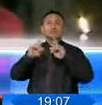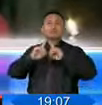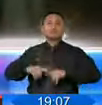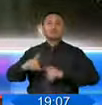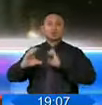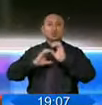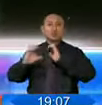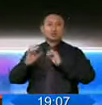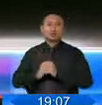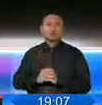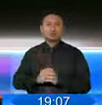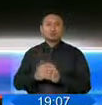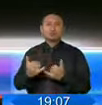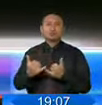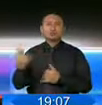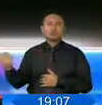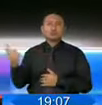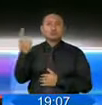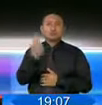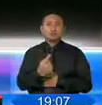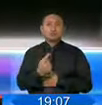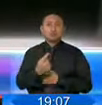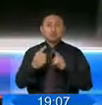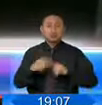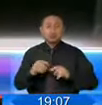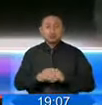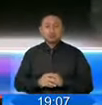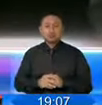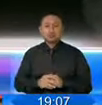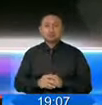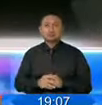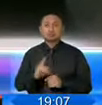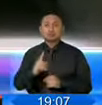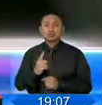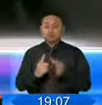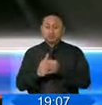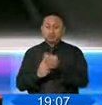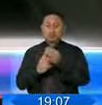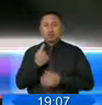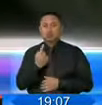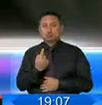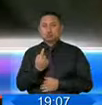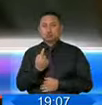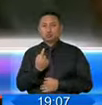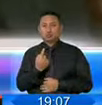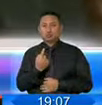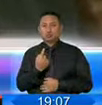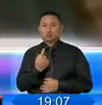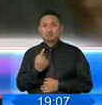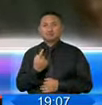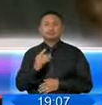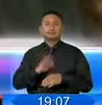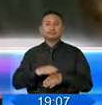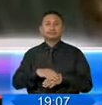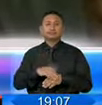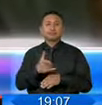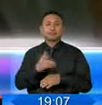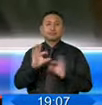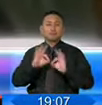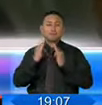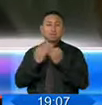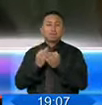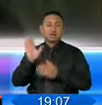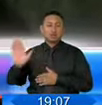medios de comunicación se encuentran de igual forma con velas prendidas. Esto solidarizándose tanto con las